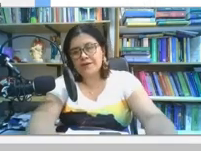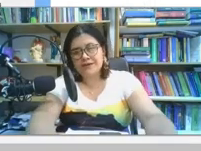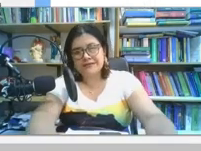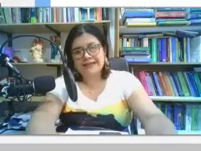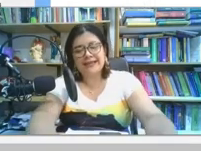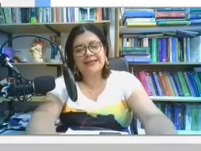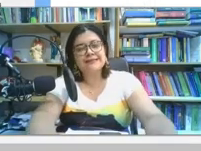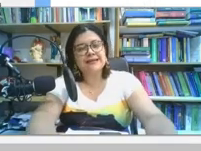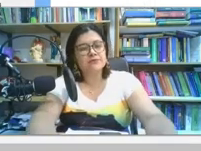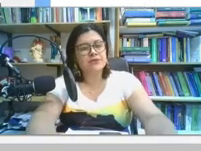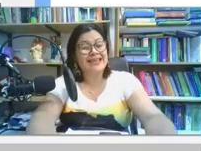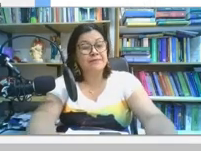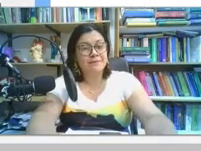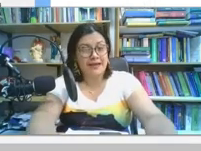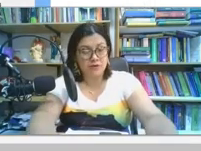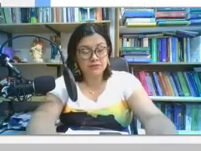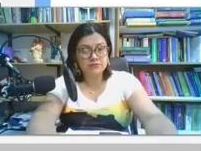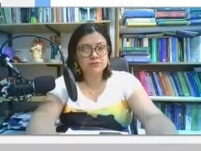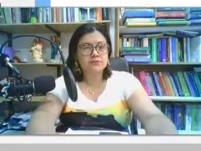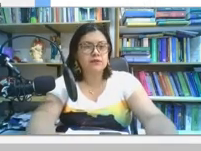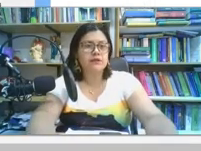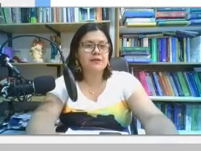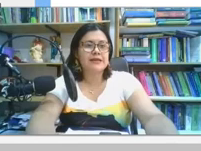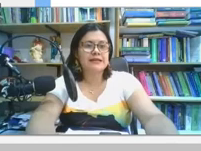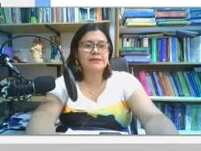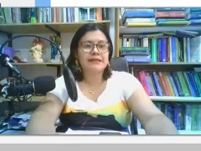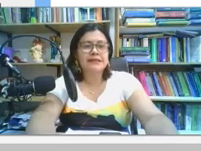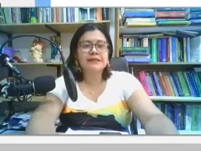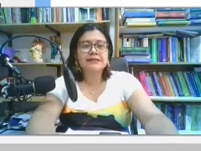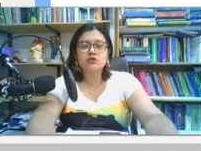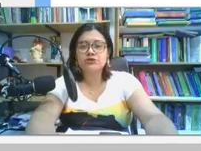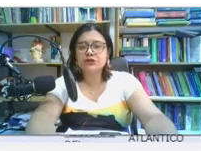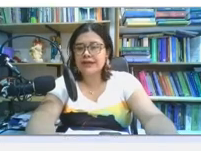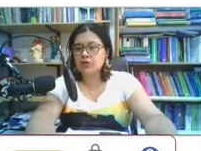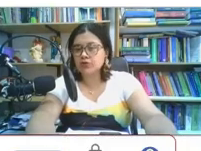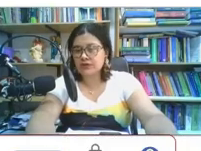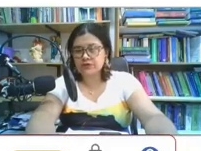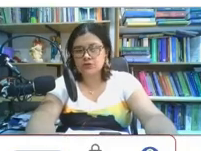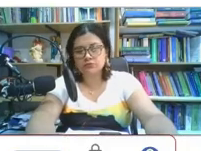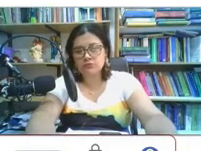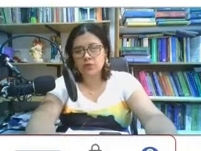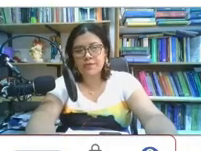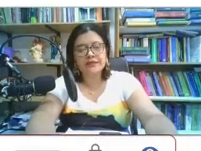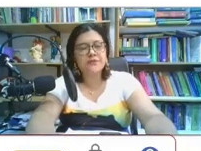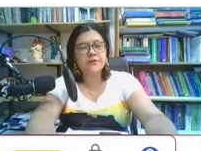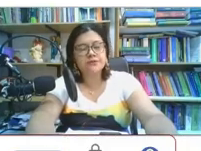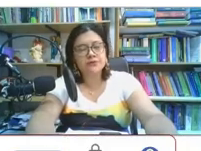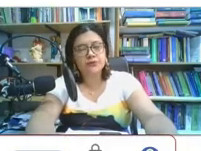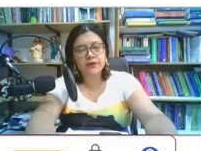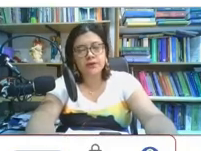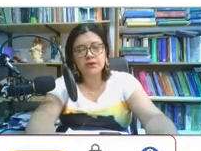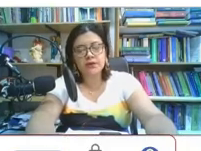una vez realizamos el pago inmediatamente nos llega la notificación obviamente a